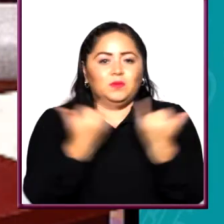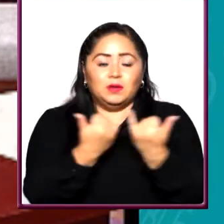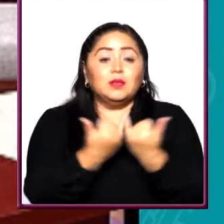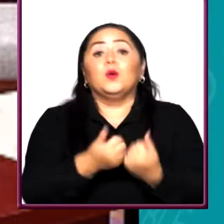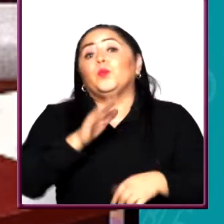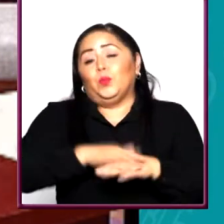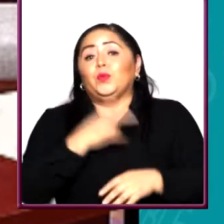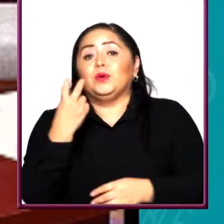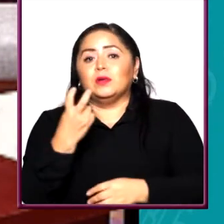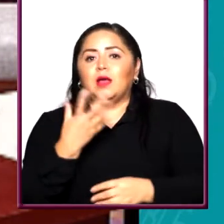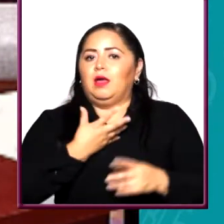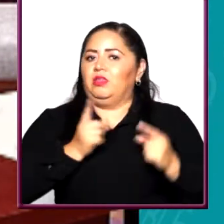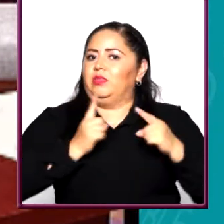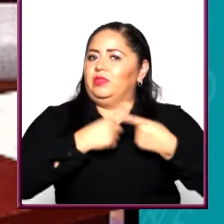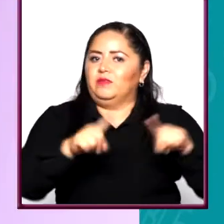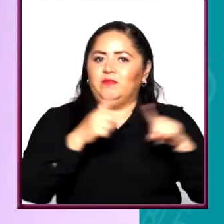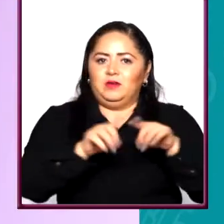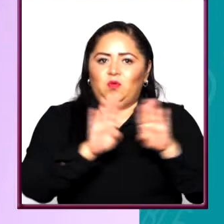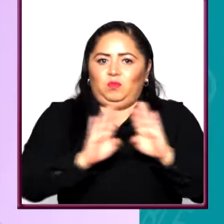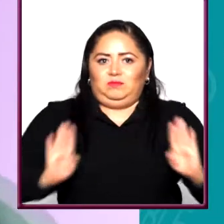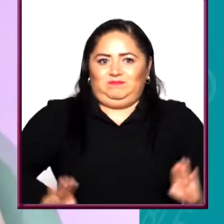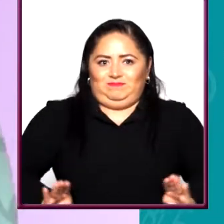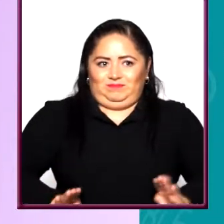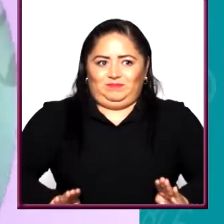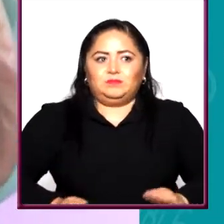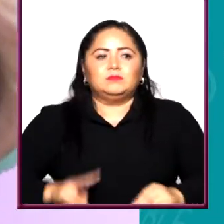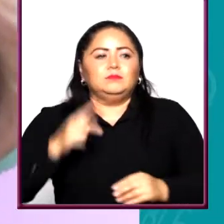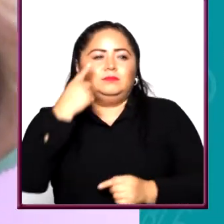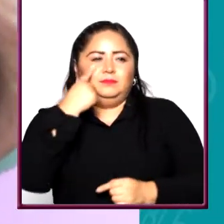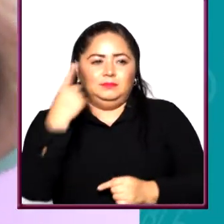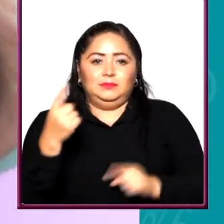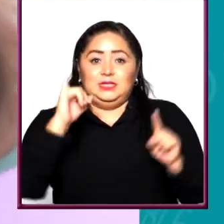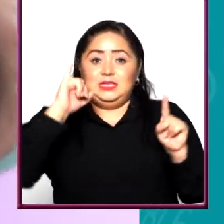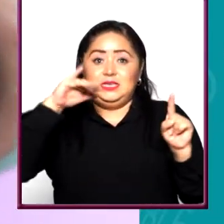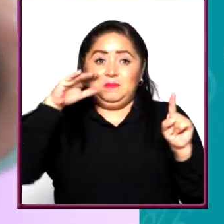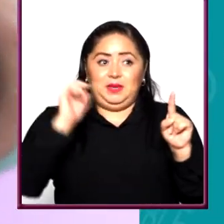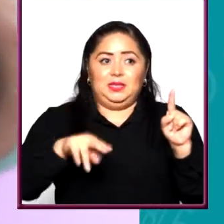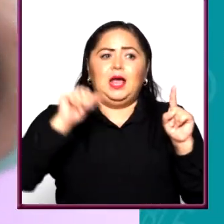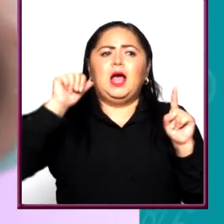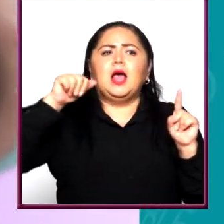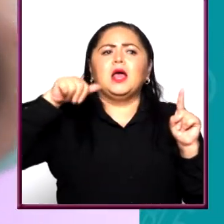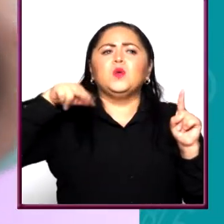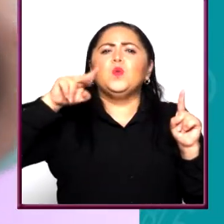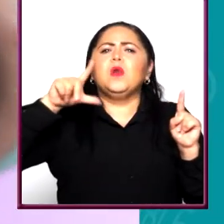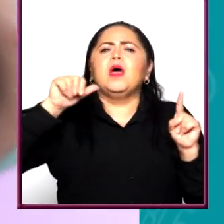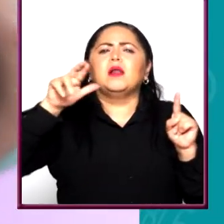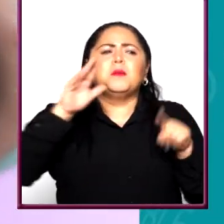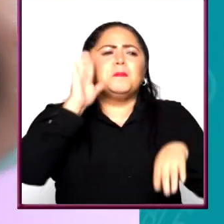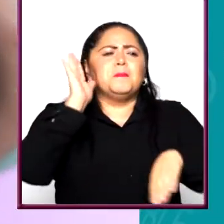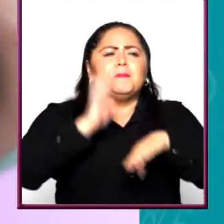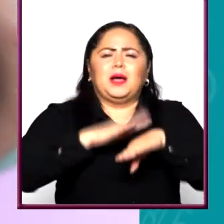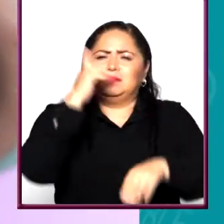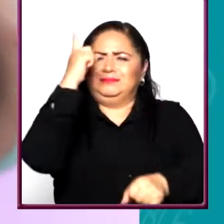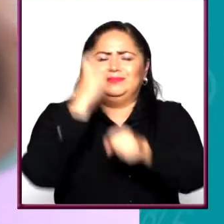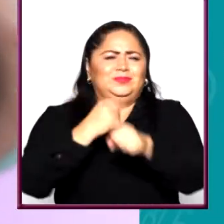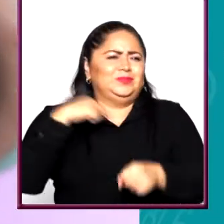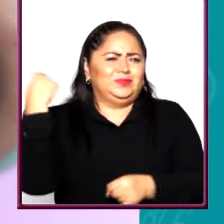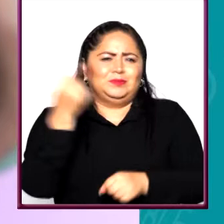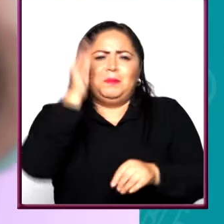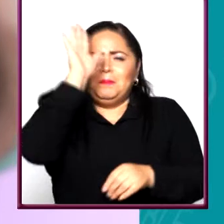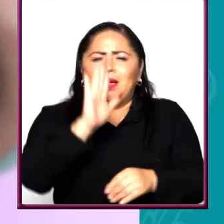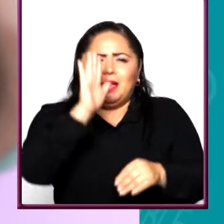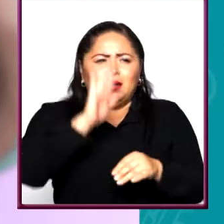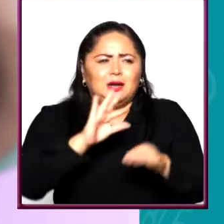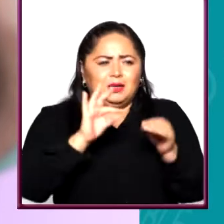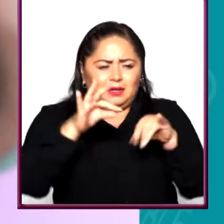elasticidad. Por lo tanto, hay diferentes tipos de himen. Está el himen anular, el cual es el más común.